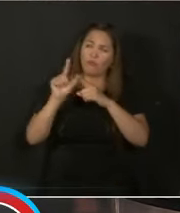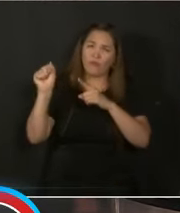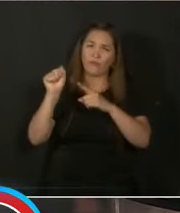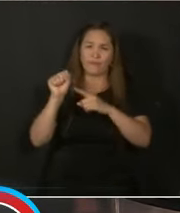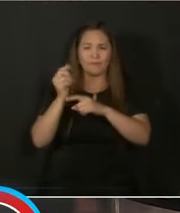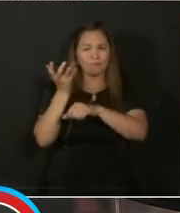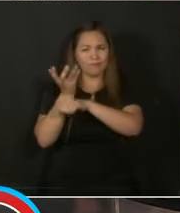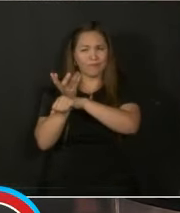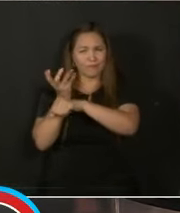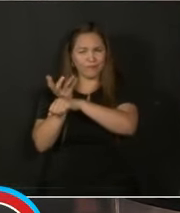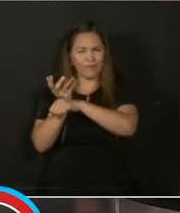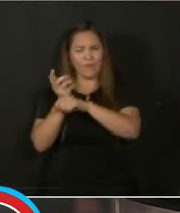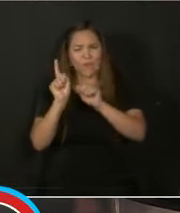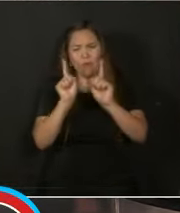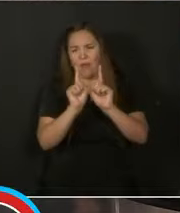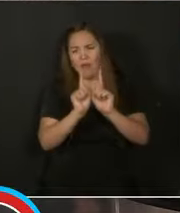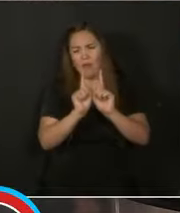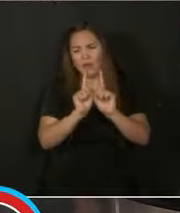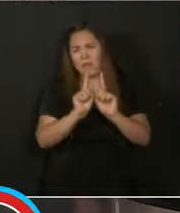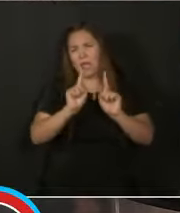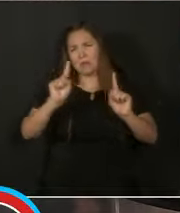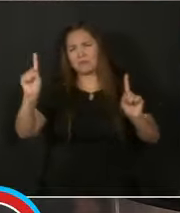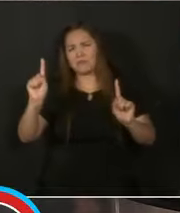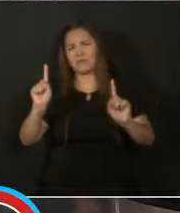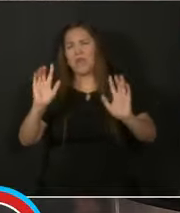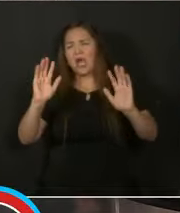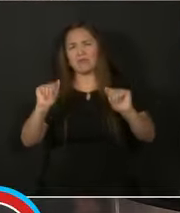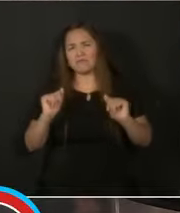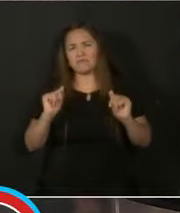y ganando con el grupo yo ahí nos vemos